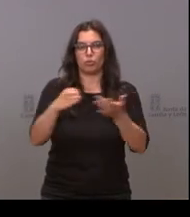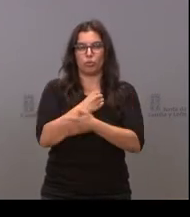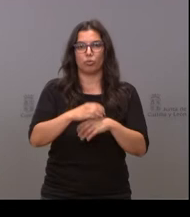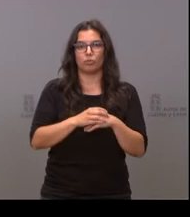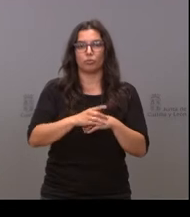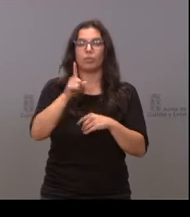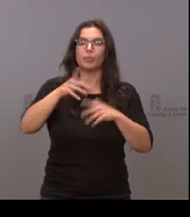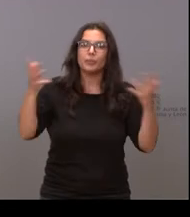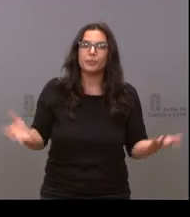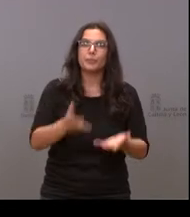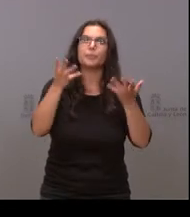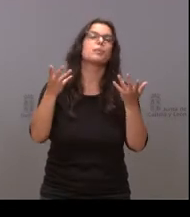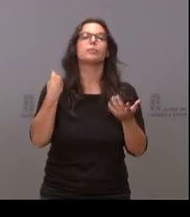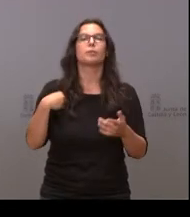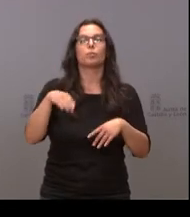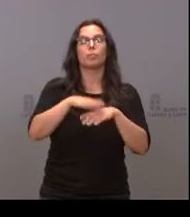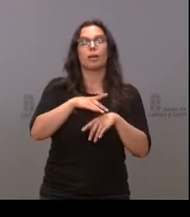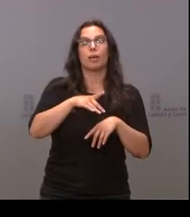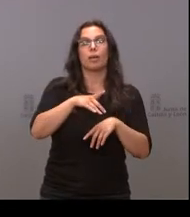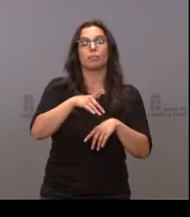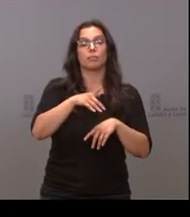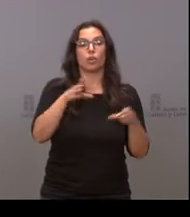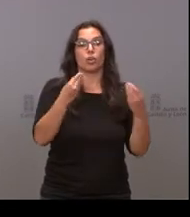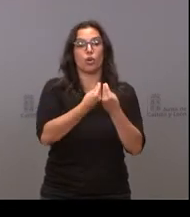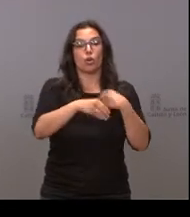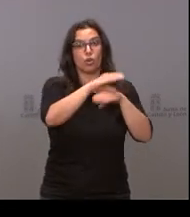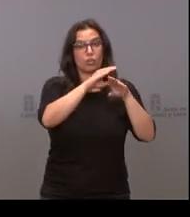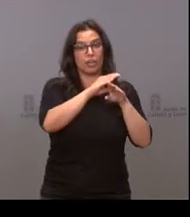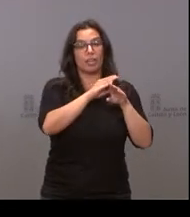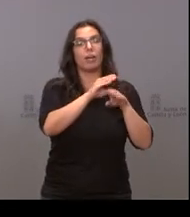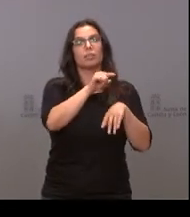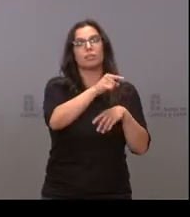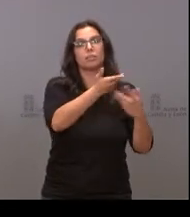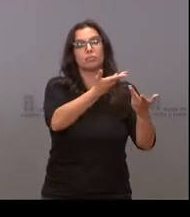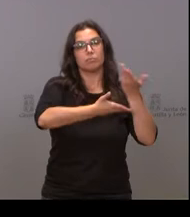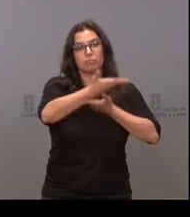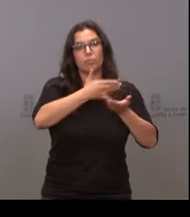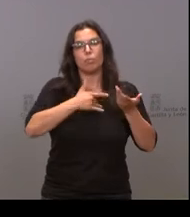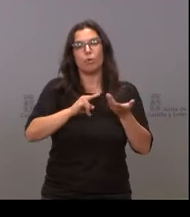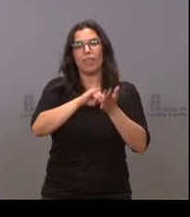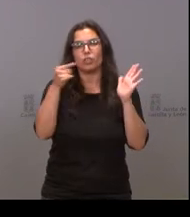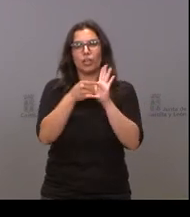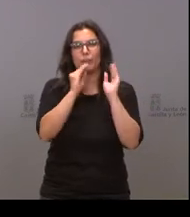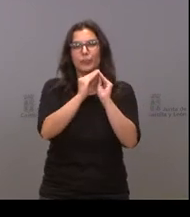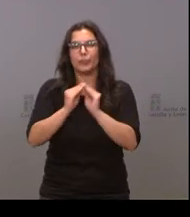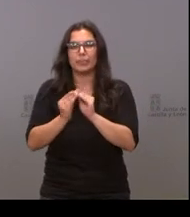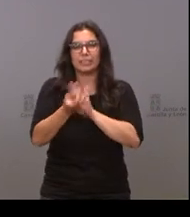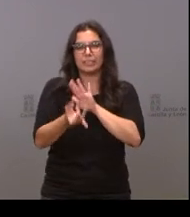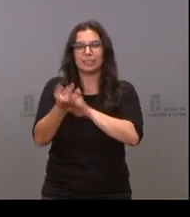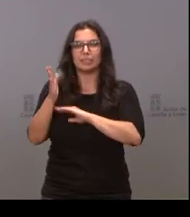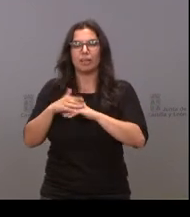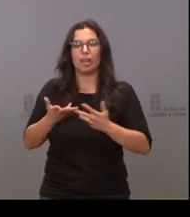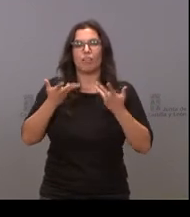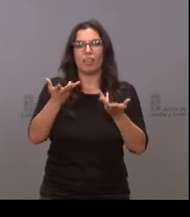clúster civil para que junto con nuestra consejería de referencia a la de familia se siga desarrollando tecnologías que facilitan el desarrollo del